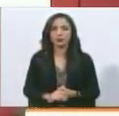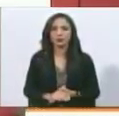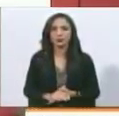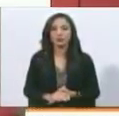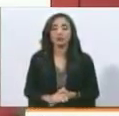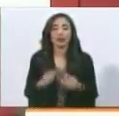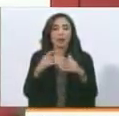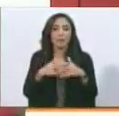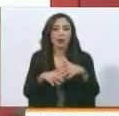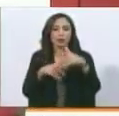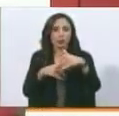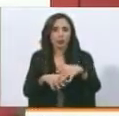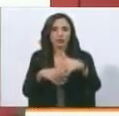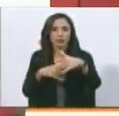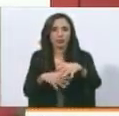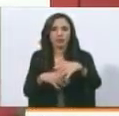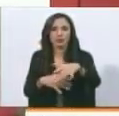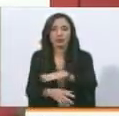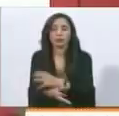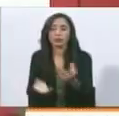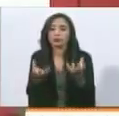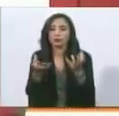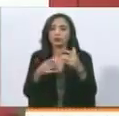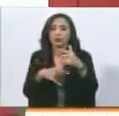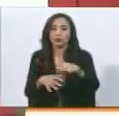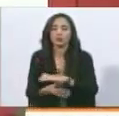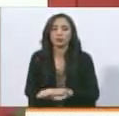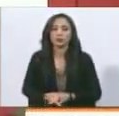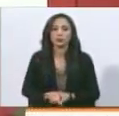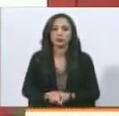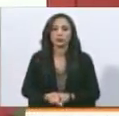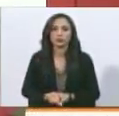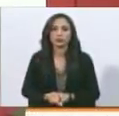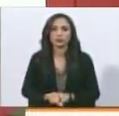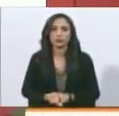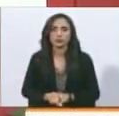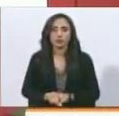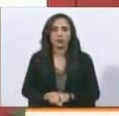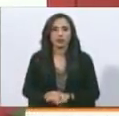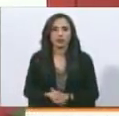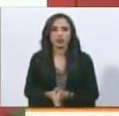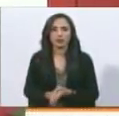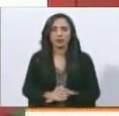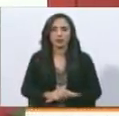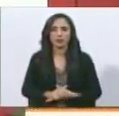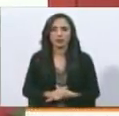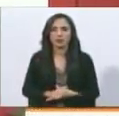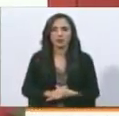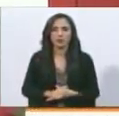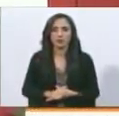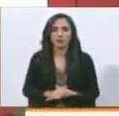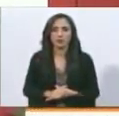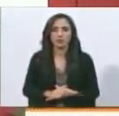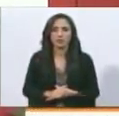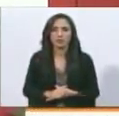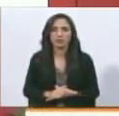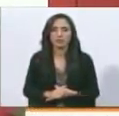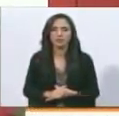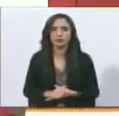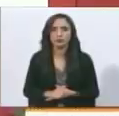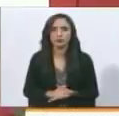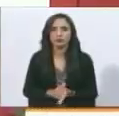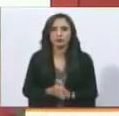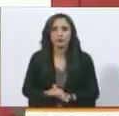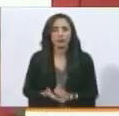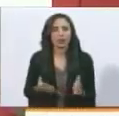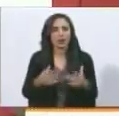marchó Darío, Darío marchó sus casi 16 kilómetros. Porque no es los 16 kilómetros, no, no, no. Son los 16 kilómetros yendo